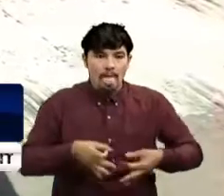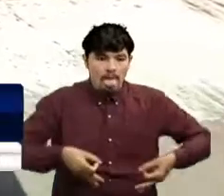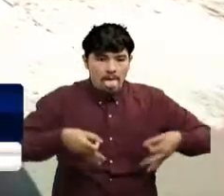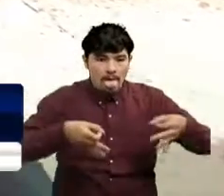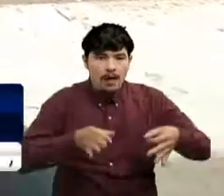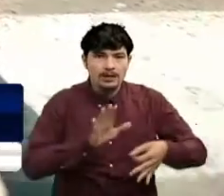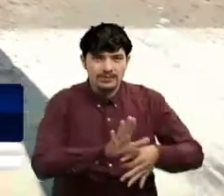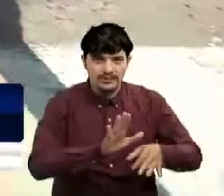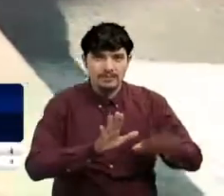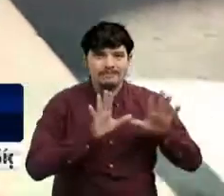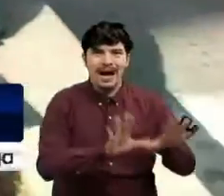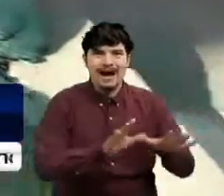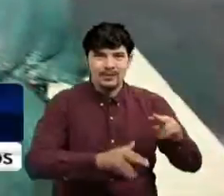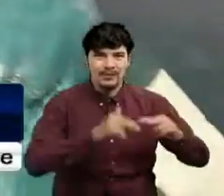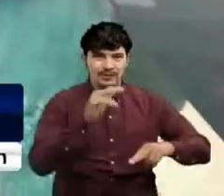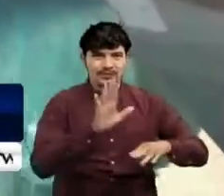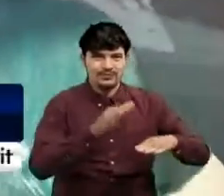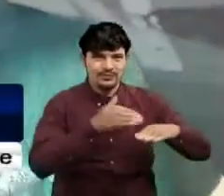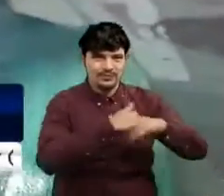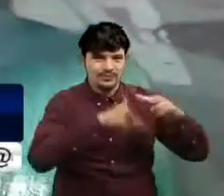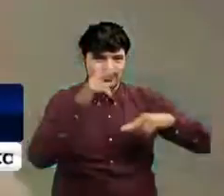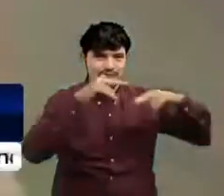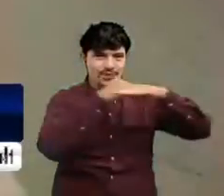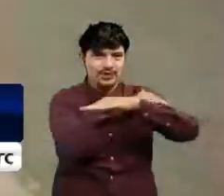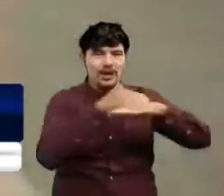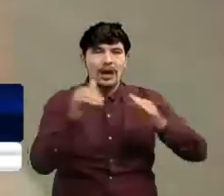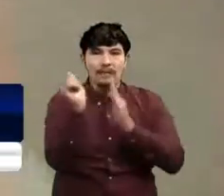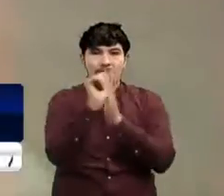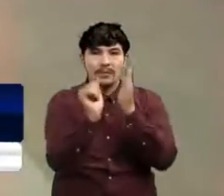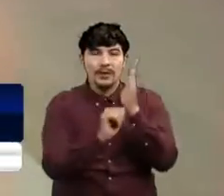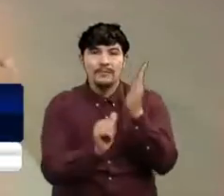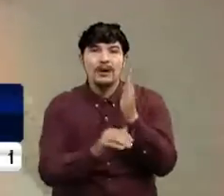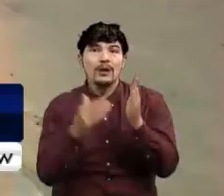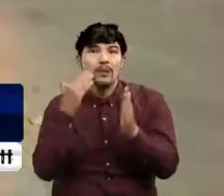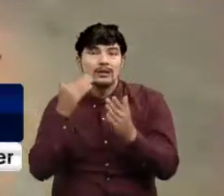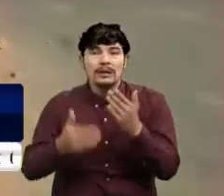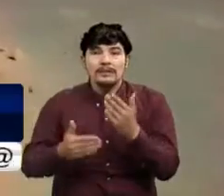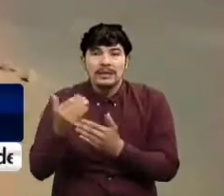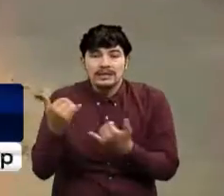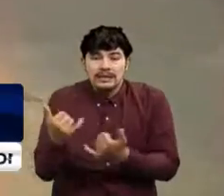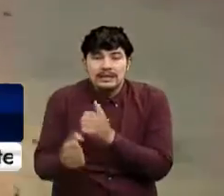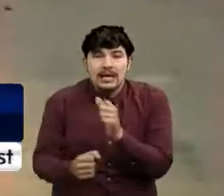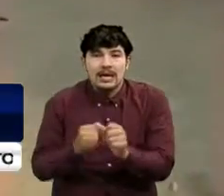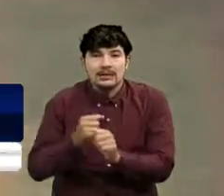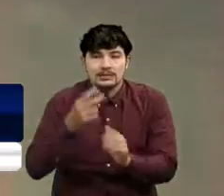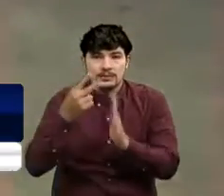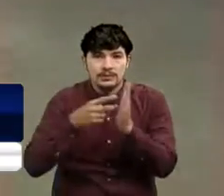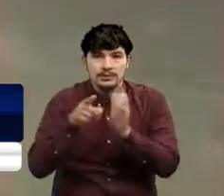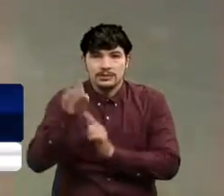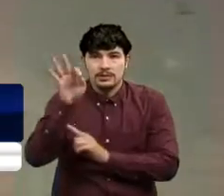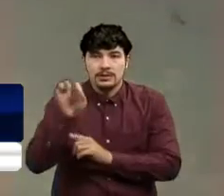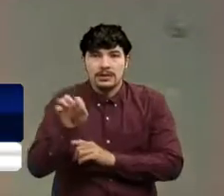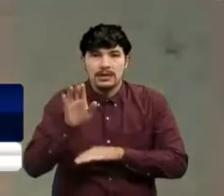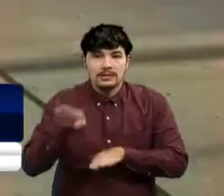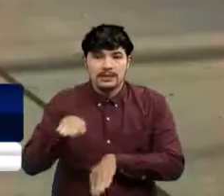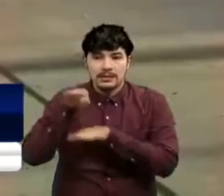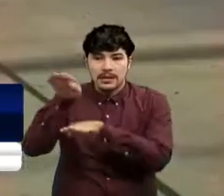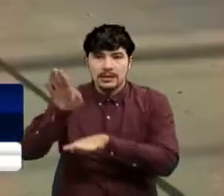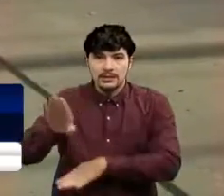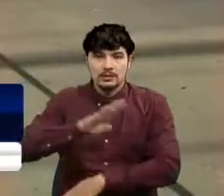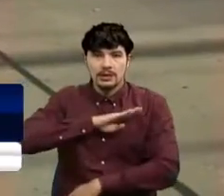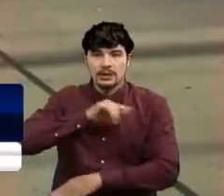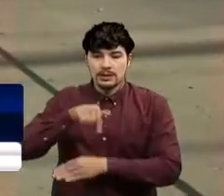estas obras en la construcción de la cicloruta estaban programadas para el inicio de esta vigencia 2018 representantes de la